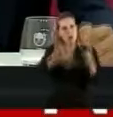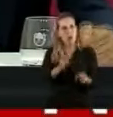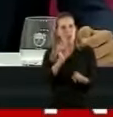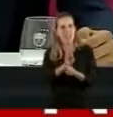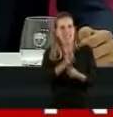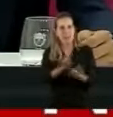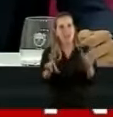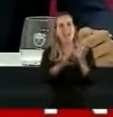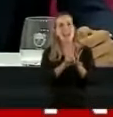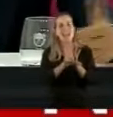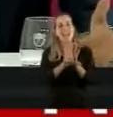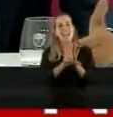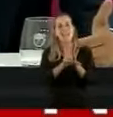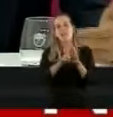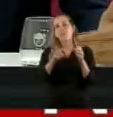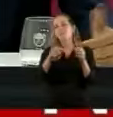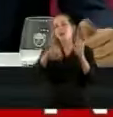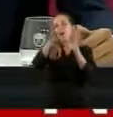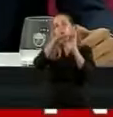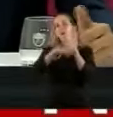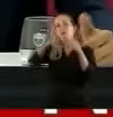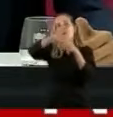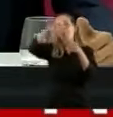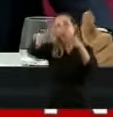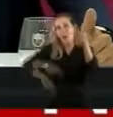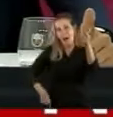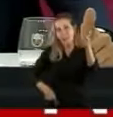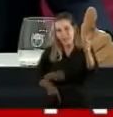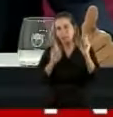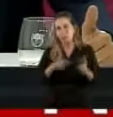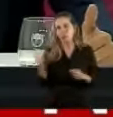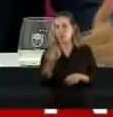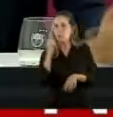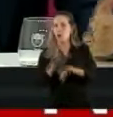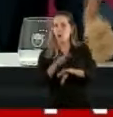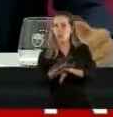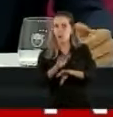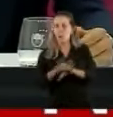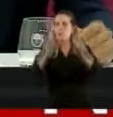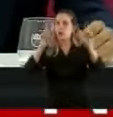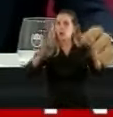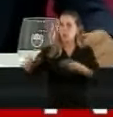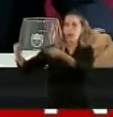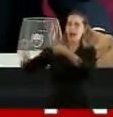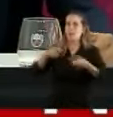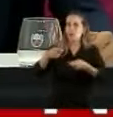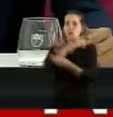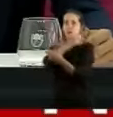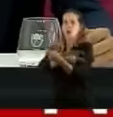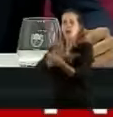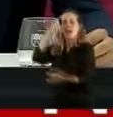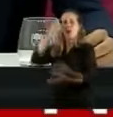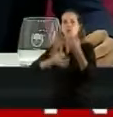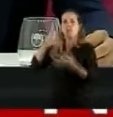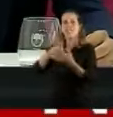seguridad en la ley bases. Estamos comprometidos con esto, pero también lo tuvimos del Poder Judicial de la provincia de